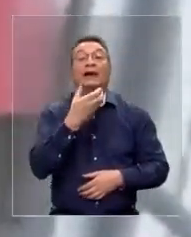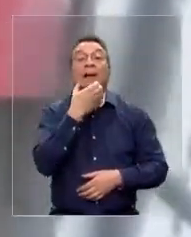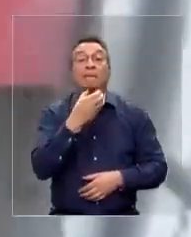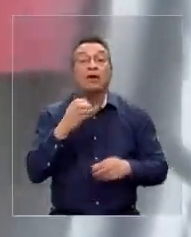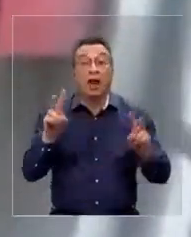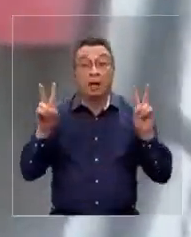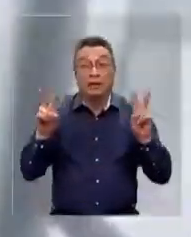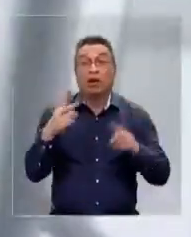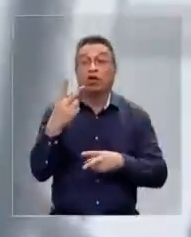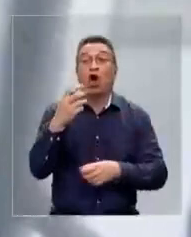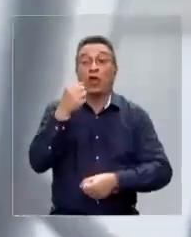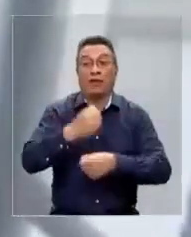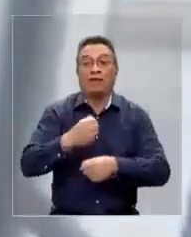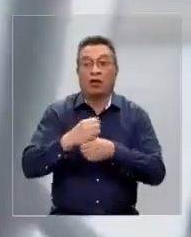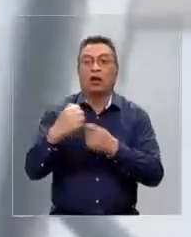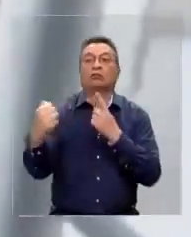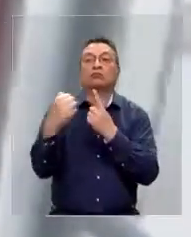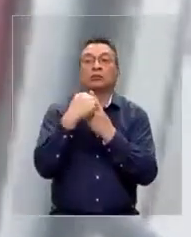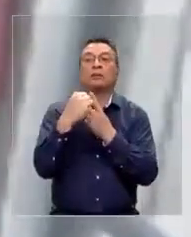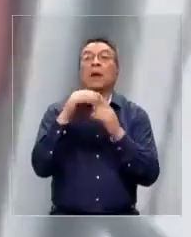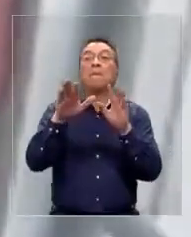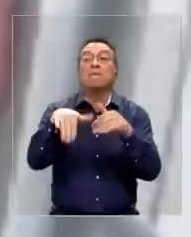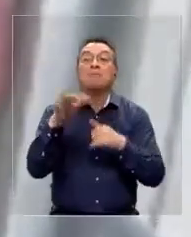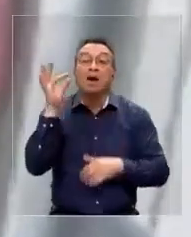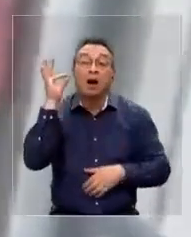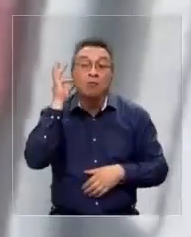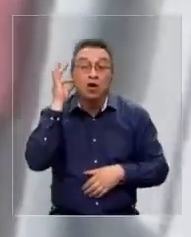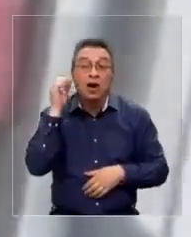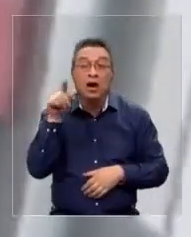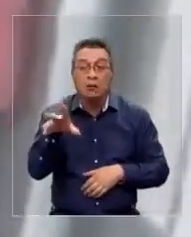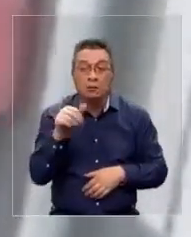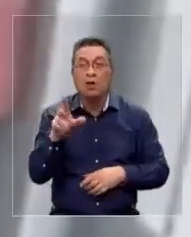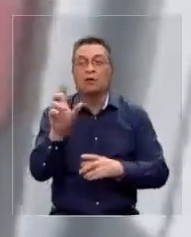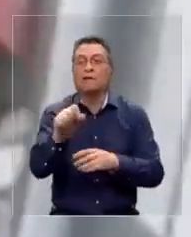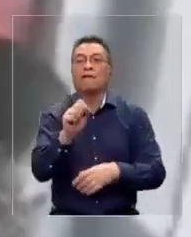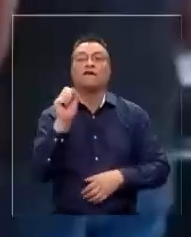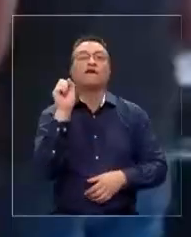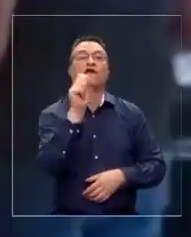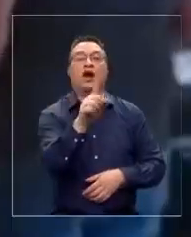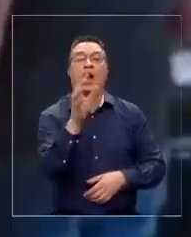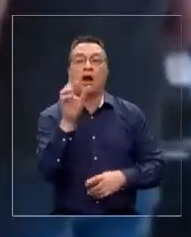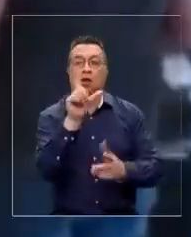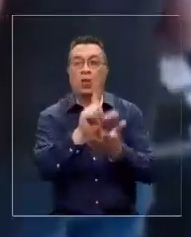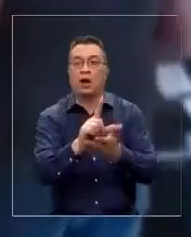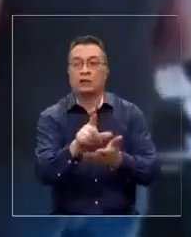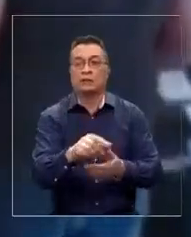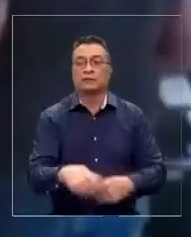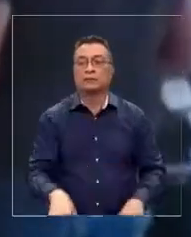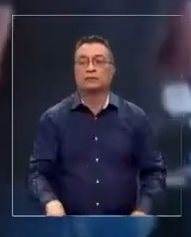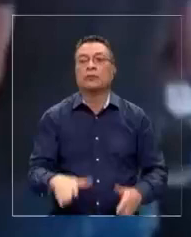Paz, dos trabajadores fueron agredidos por la misma mujer que terminó desalojada del lugar.